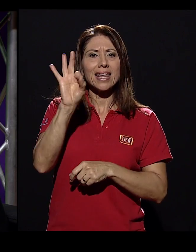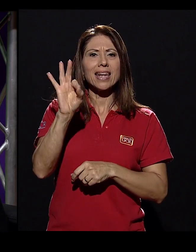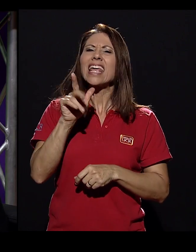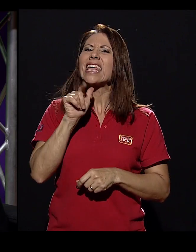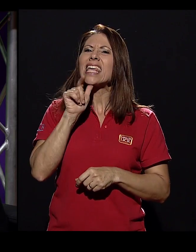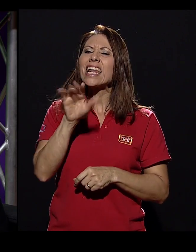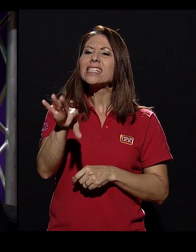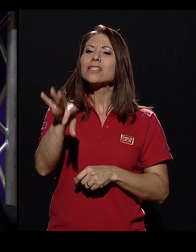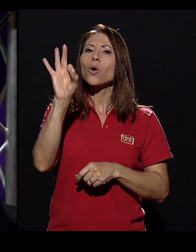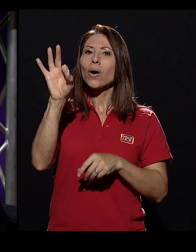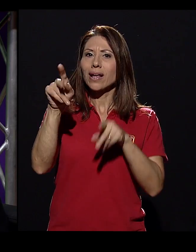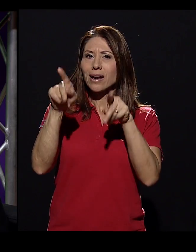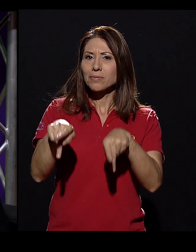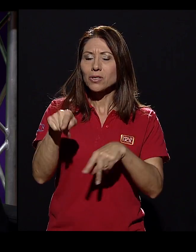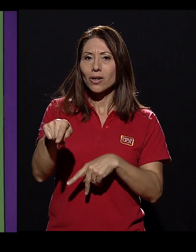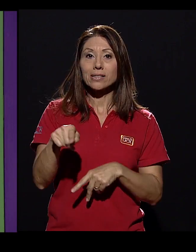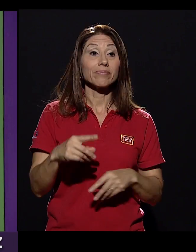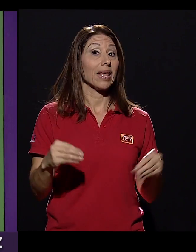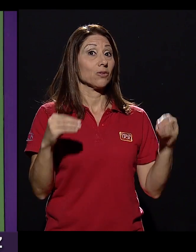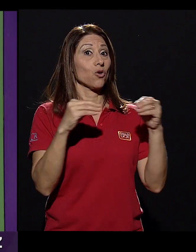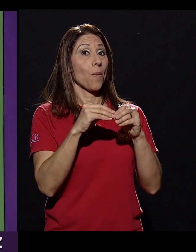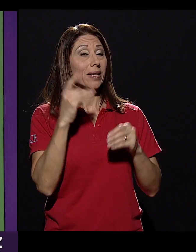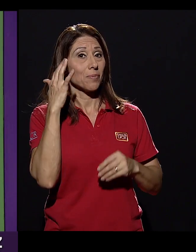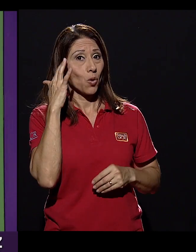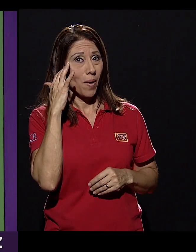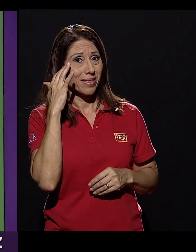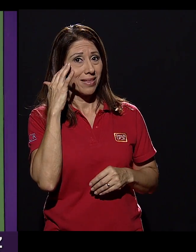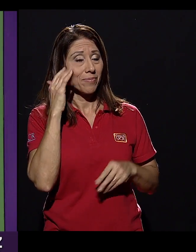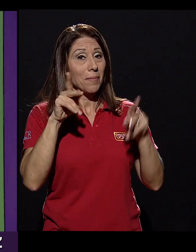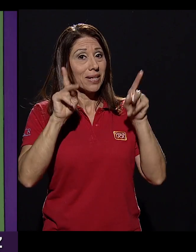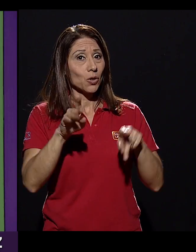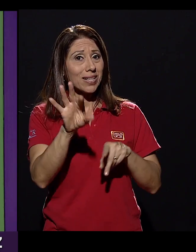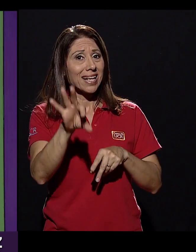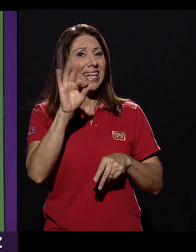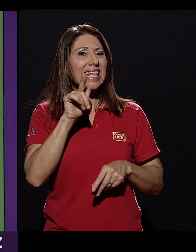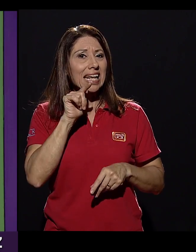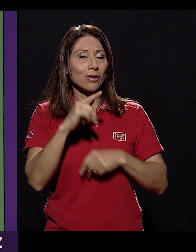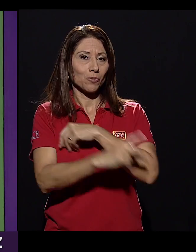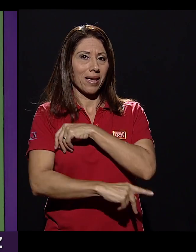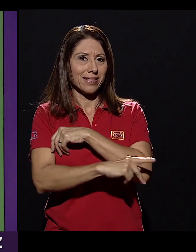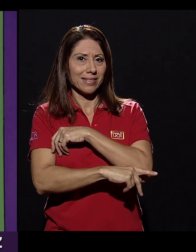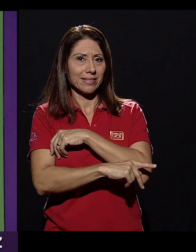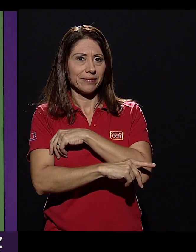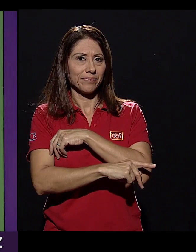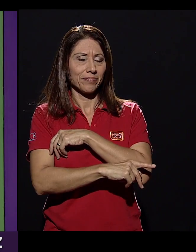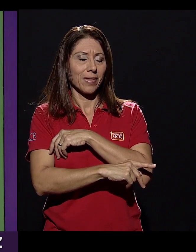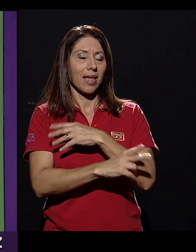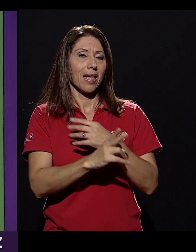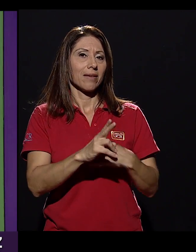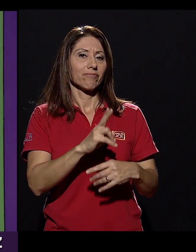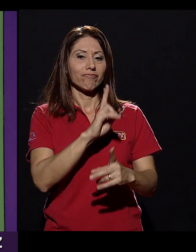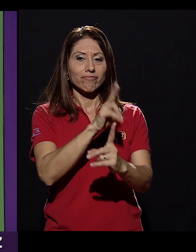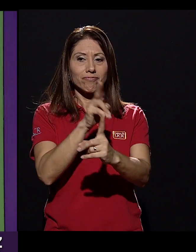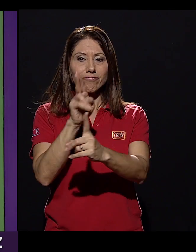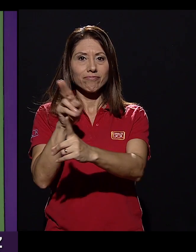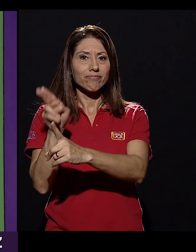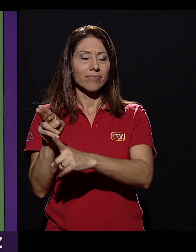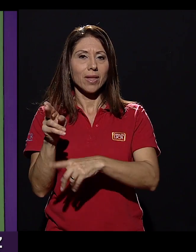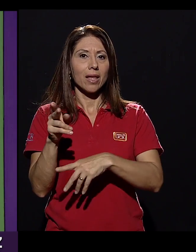son específicamente los que escogen? Eso es lo más preocupante. Los que eligen son los países. O sea, son